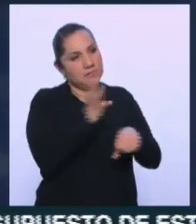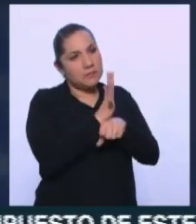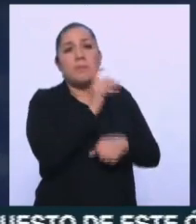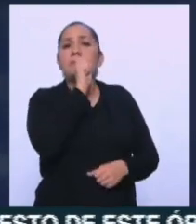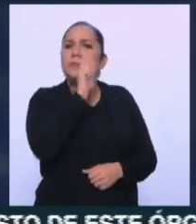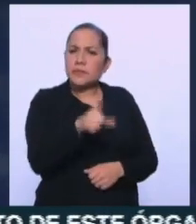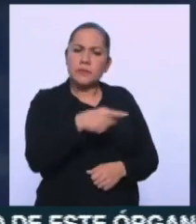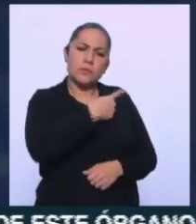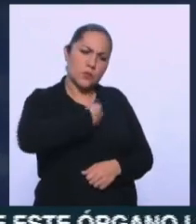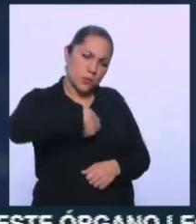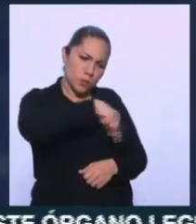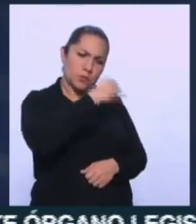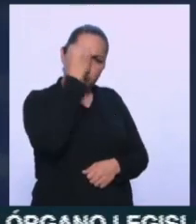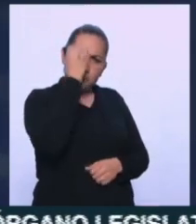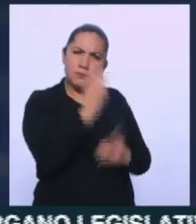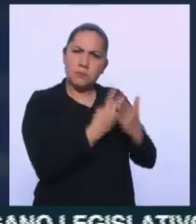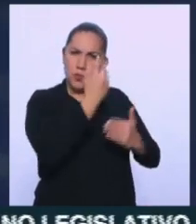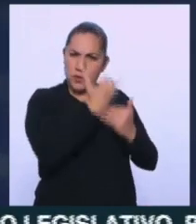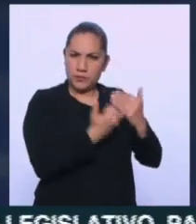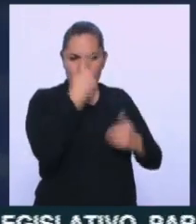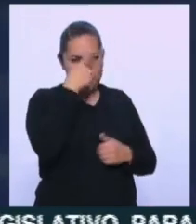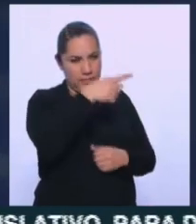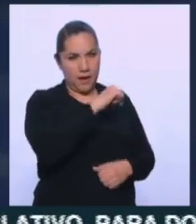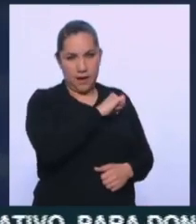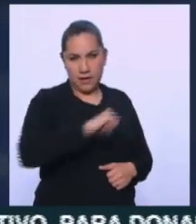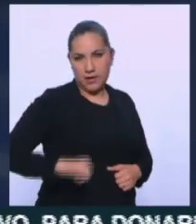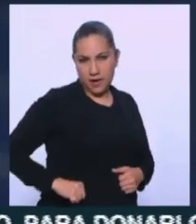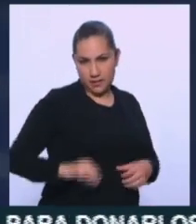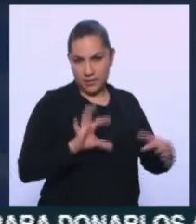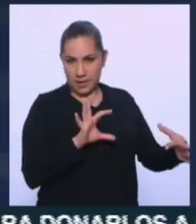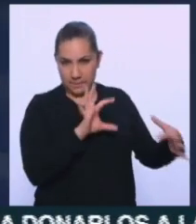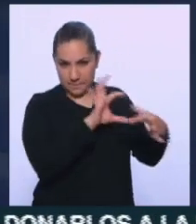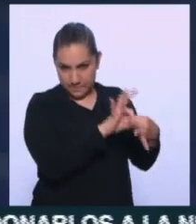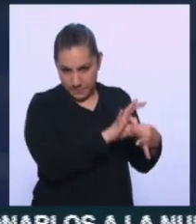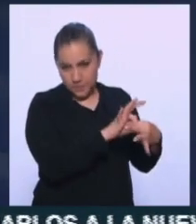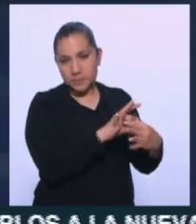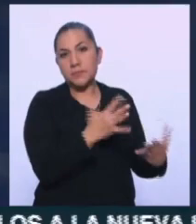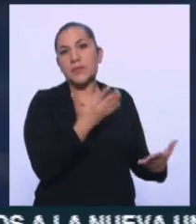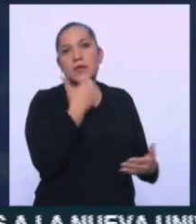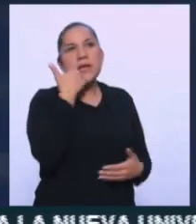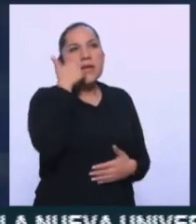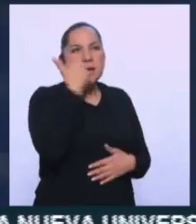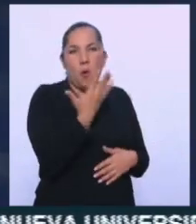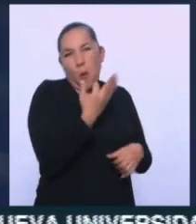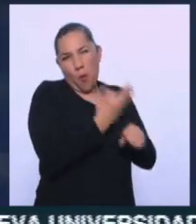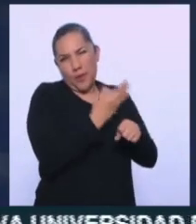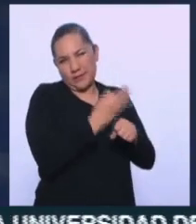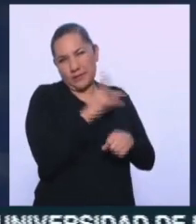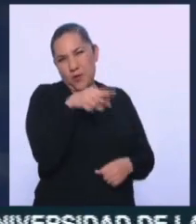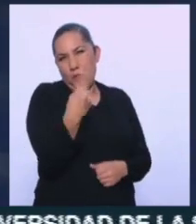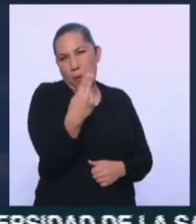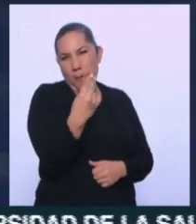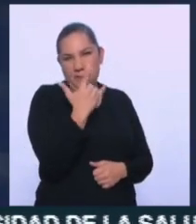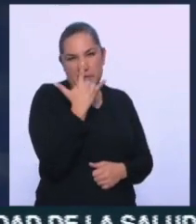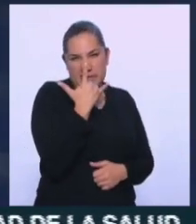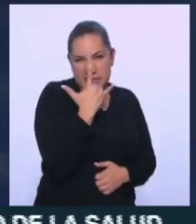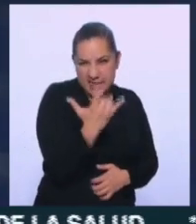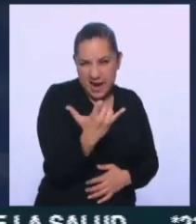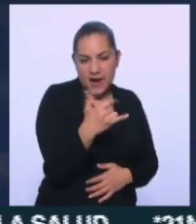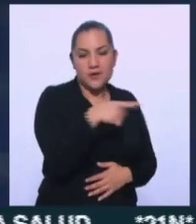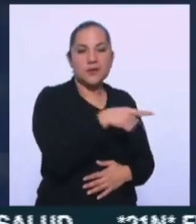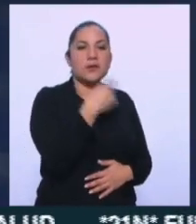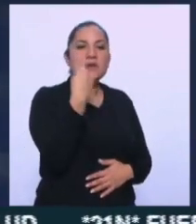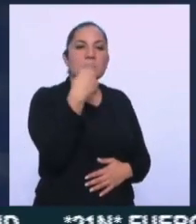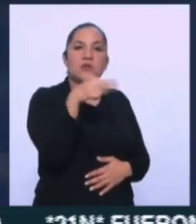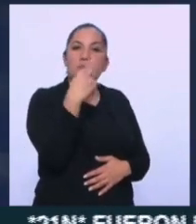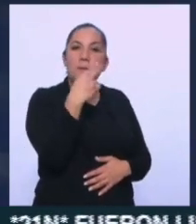alcaldías. Vamos a iniciar una especie, ahorita tenemos un nombre medio raro que se llama